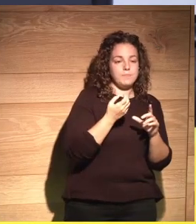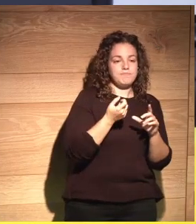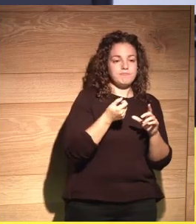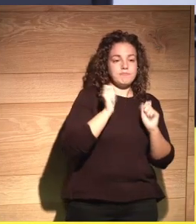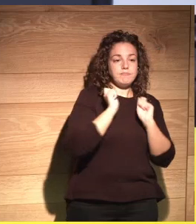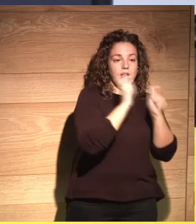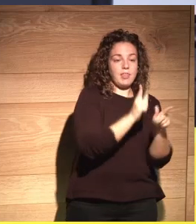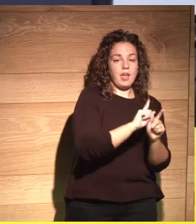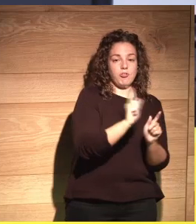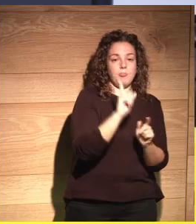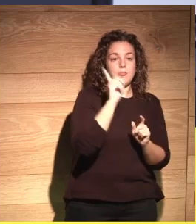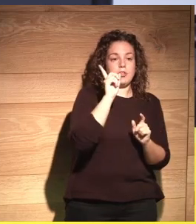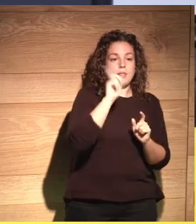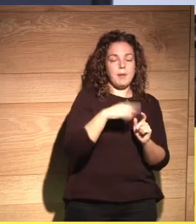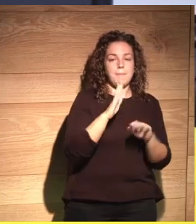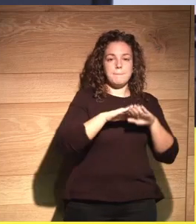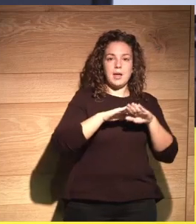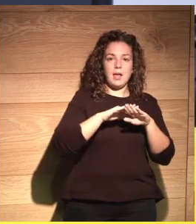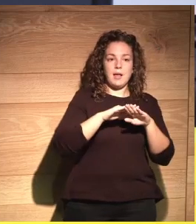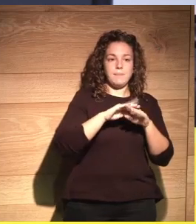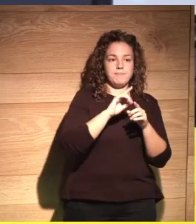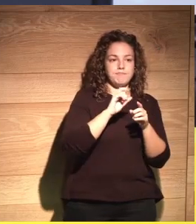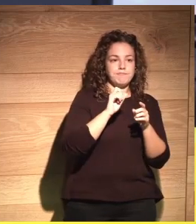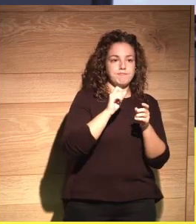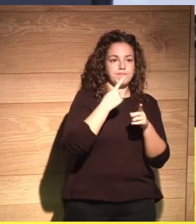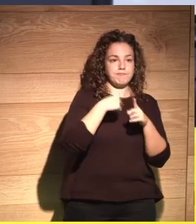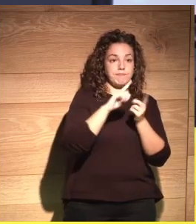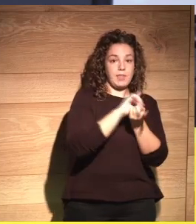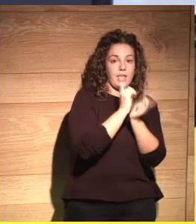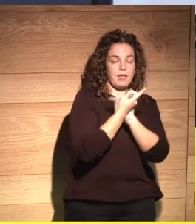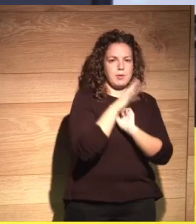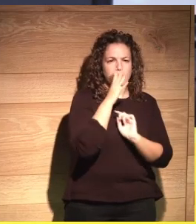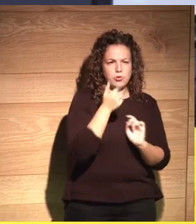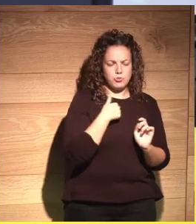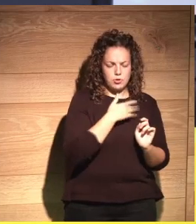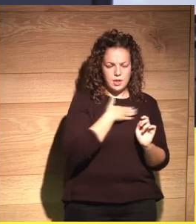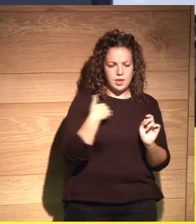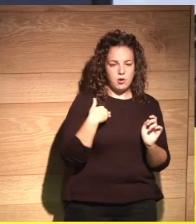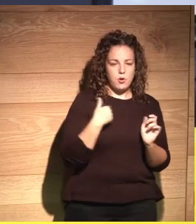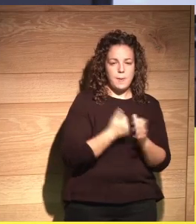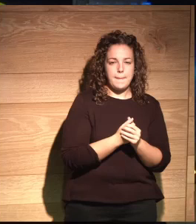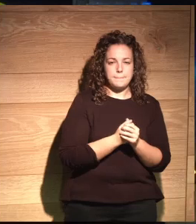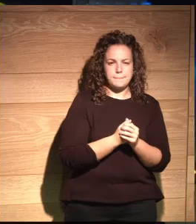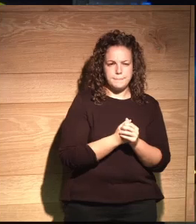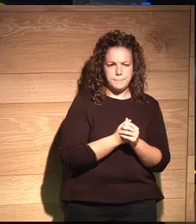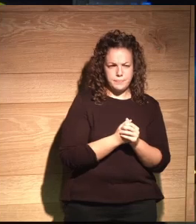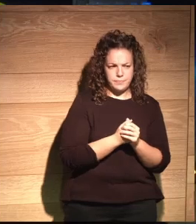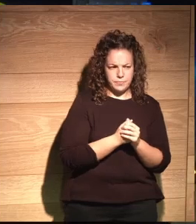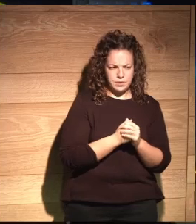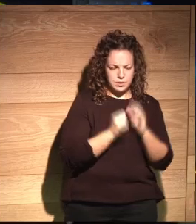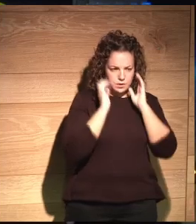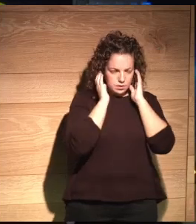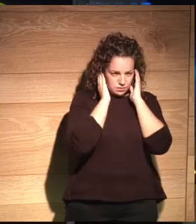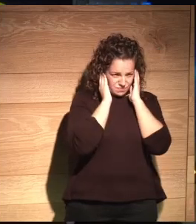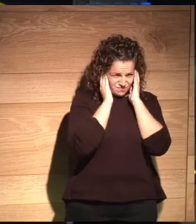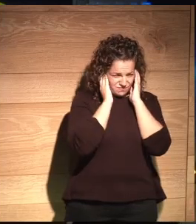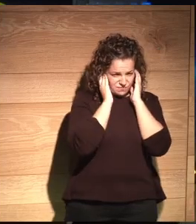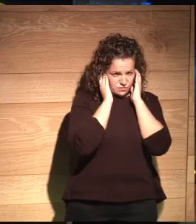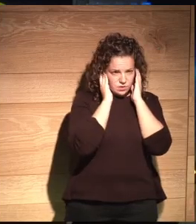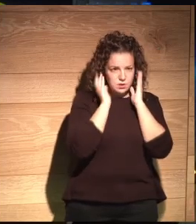también para poder convertirlo en algo mejor y quiero compartir con ustedes algunos de los primeros mapas que